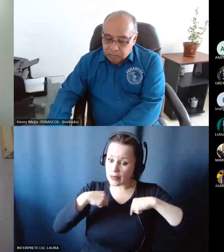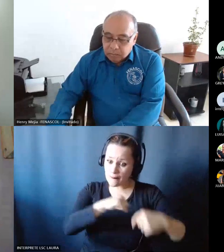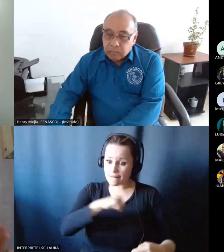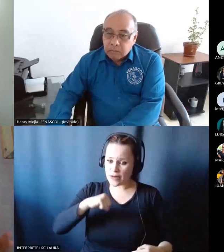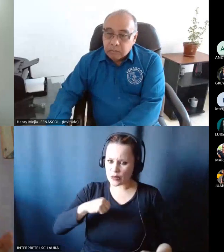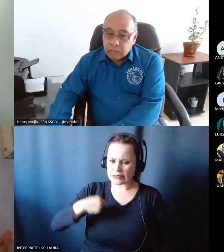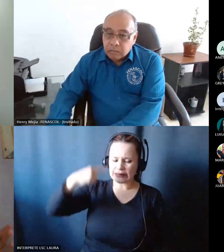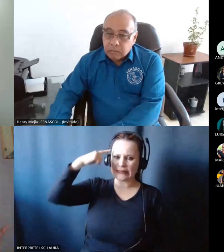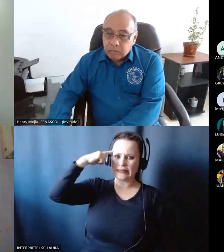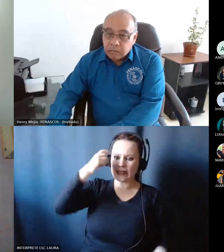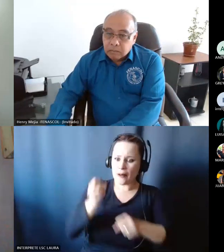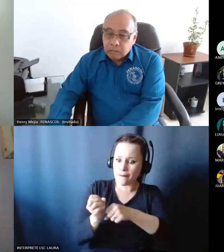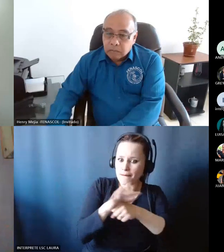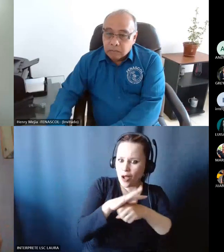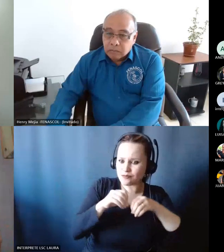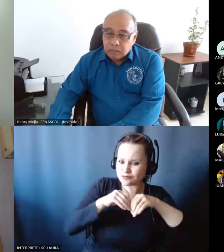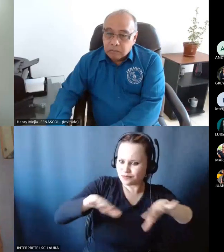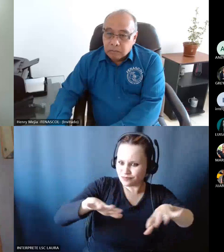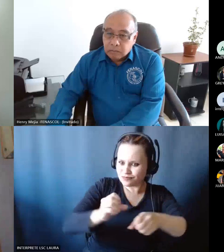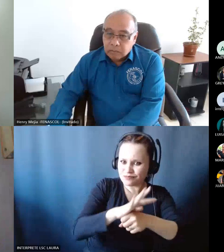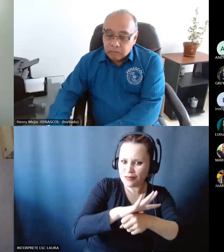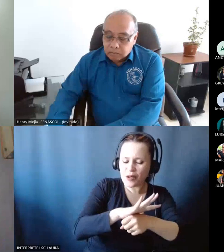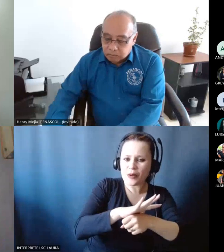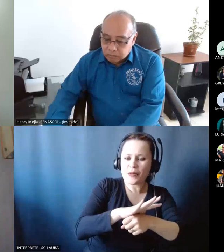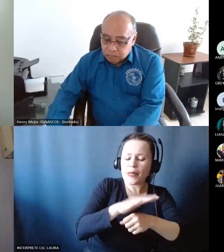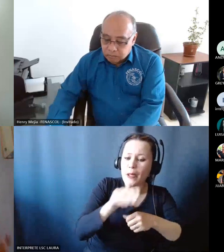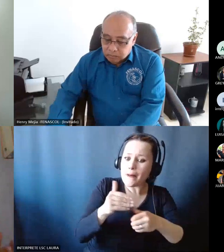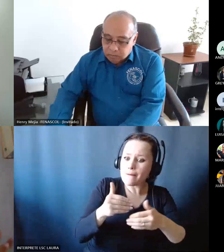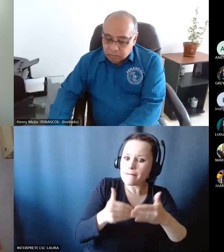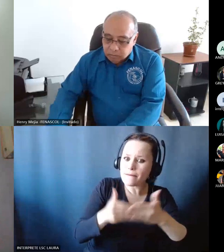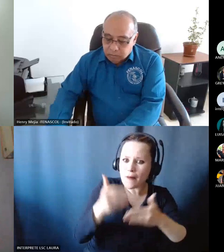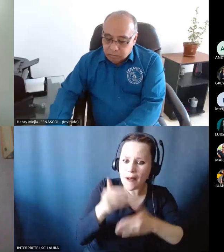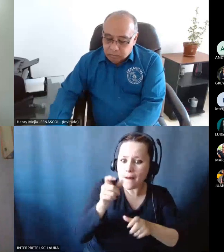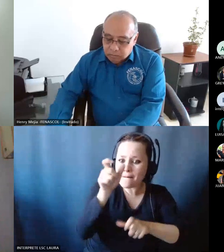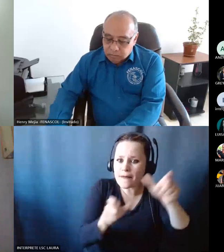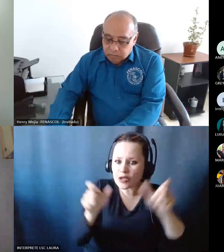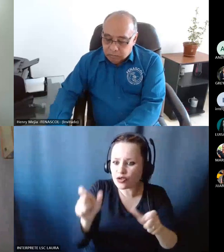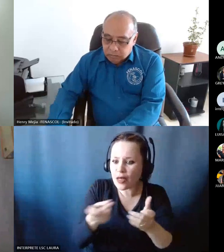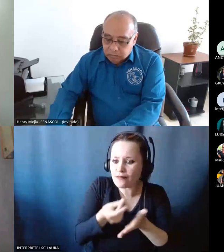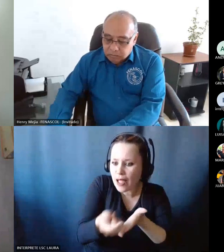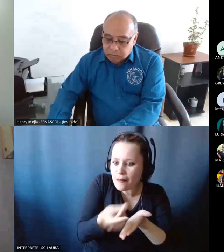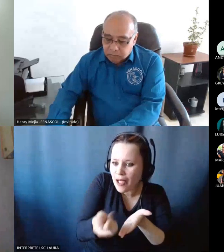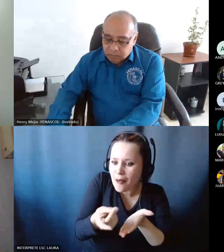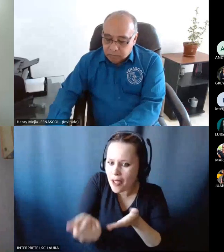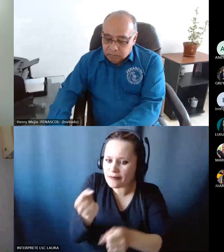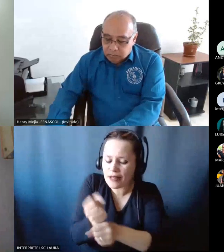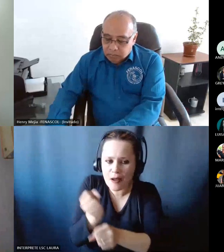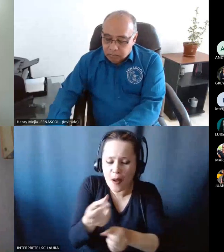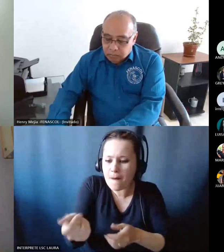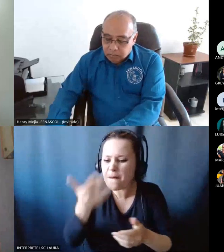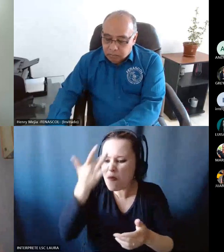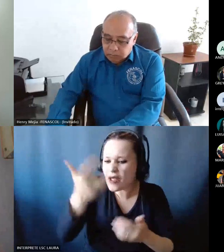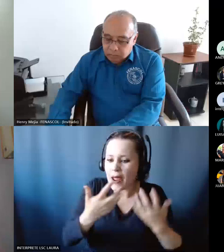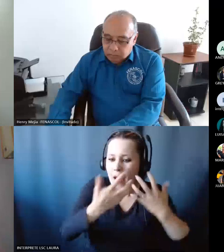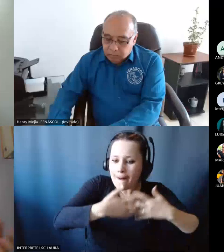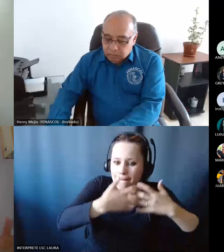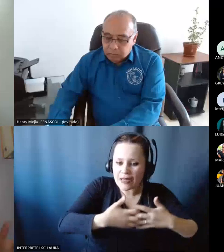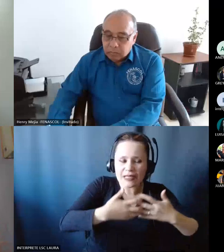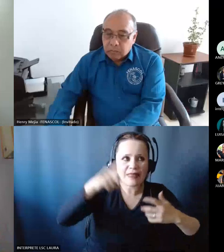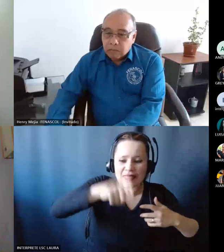en pandemia cuando comenzaron a retirar a muchas personas porque las empresas tenían que sobrevivir Pues